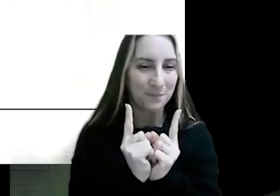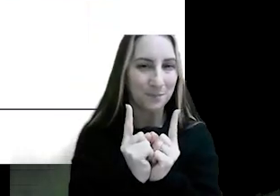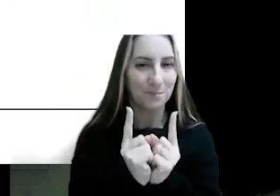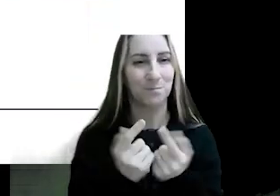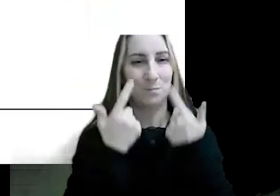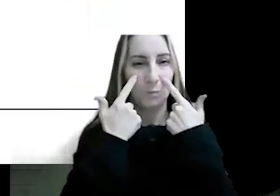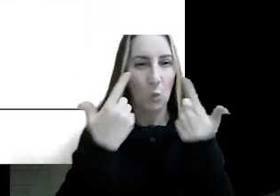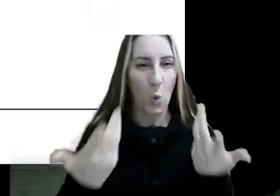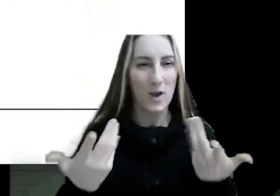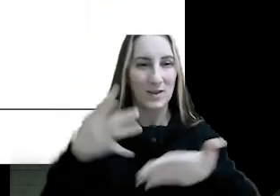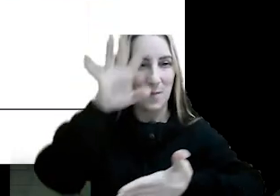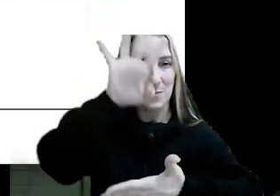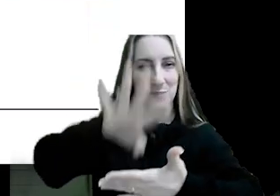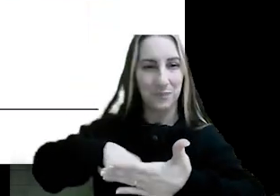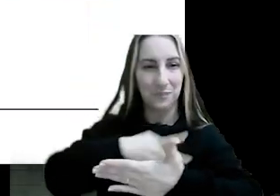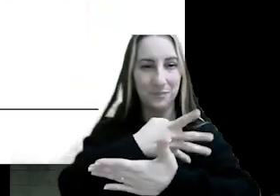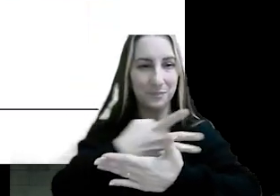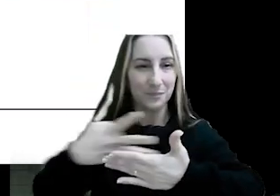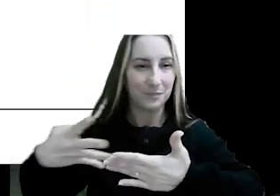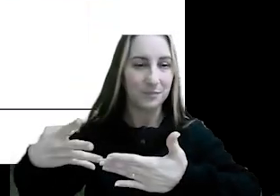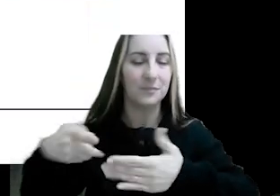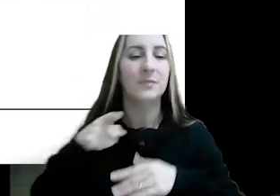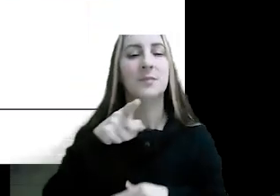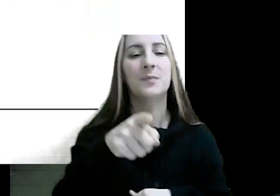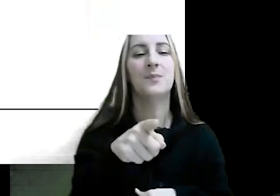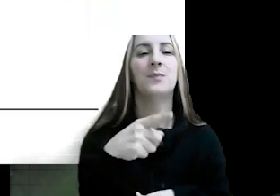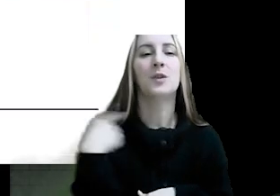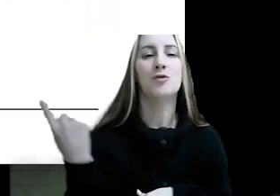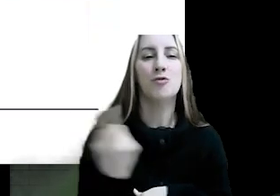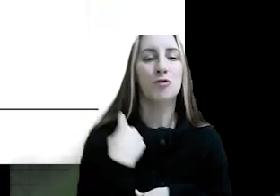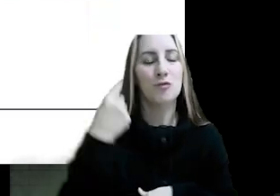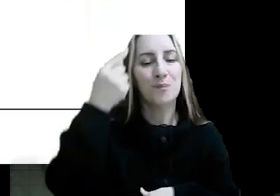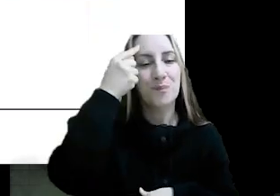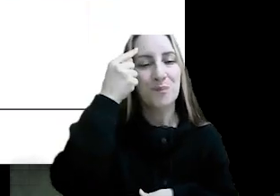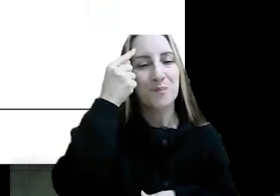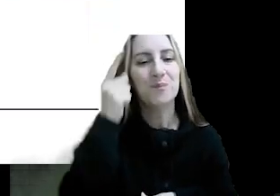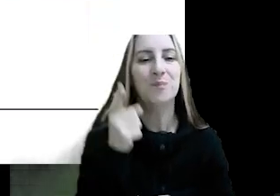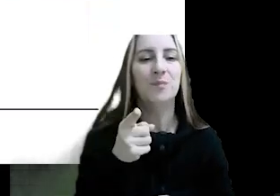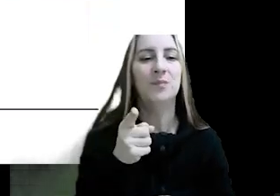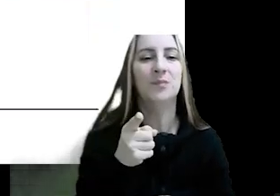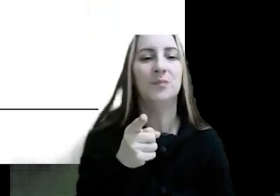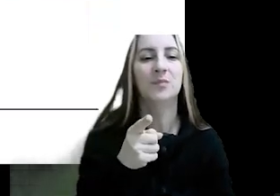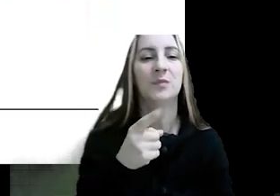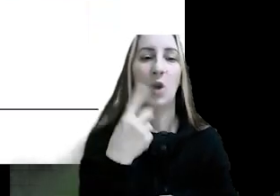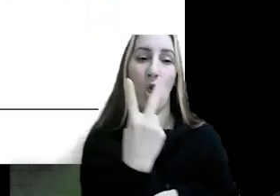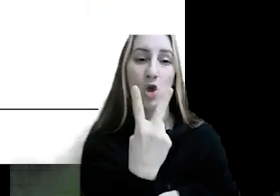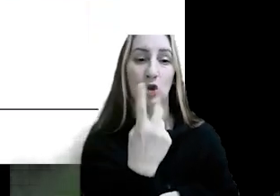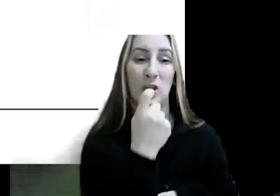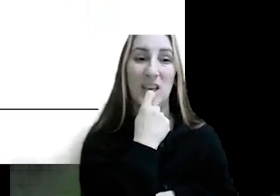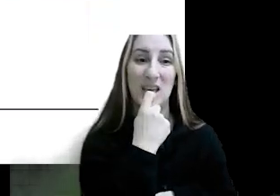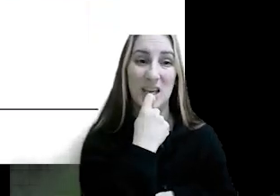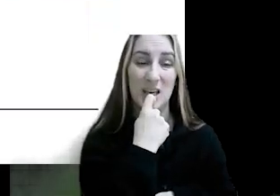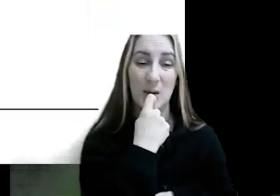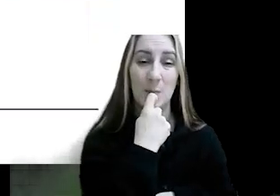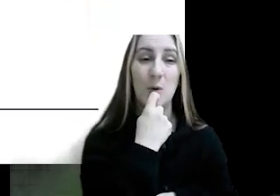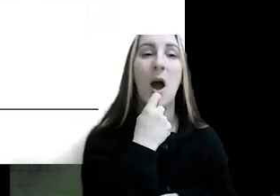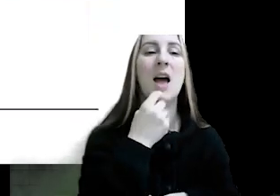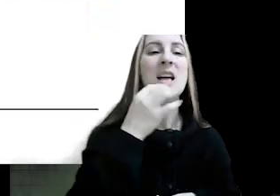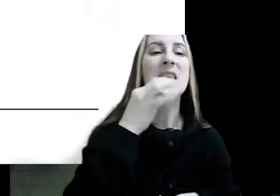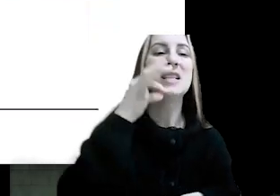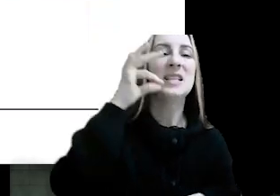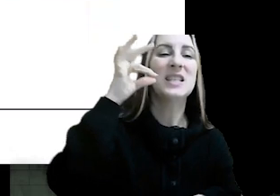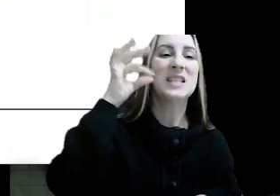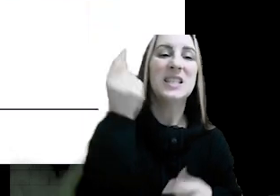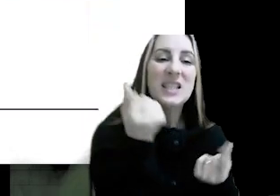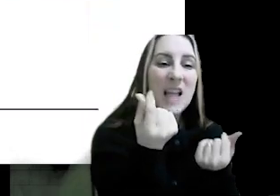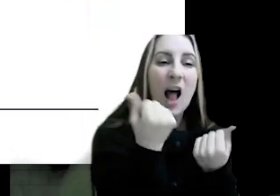acá un cuadro en donde decimos que eh, de estos dos ejemplos podemos tener los saldos a favor del contribuyente que